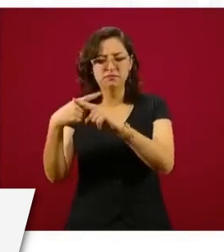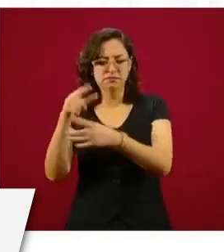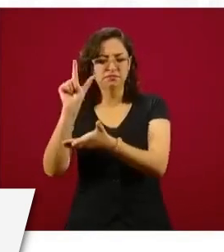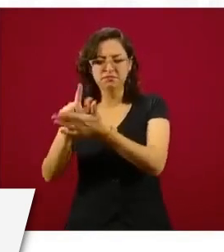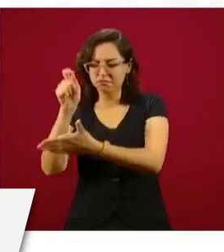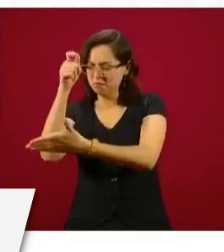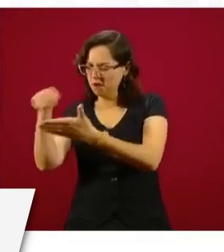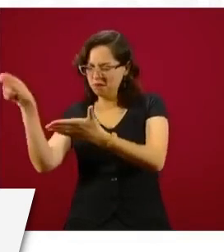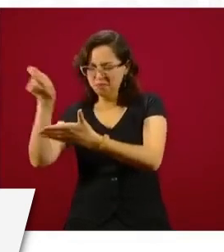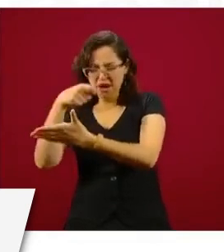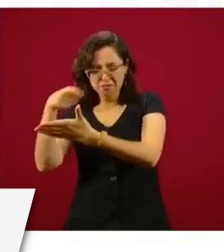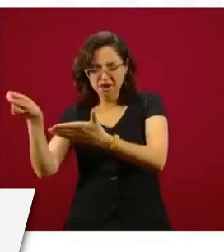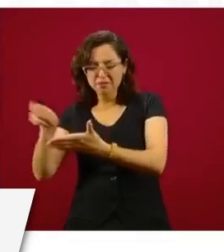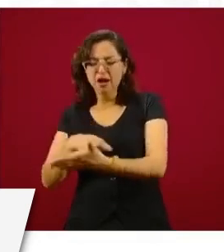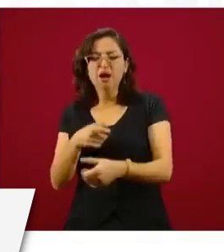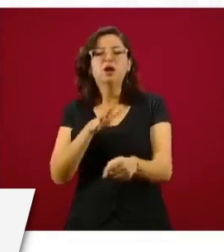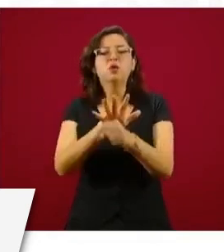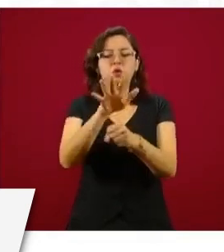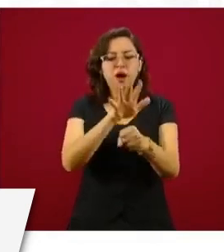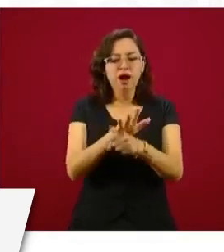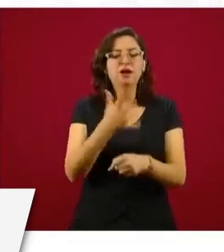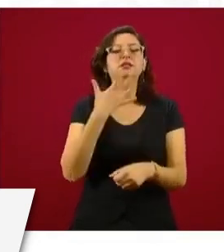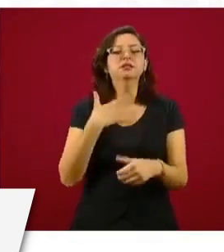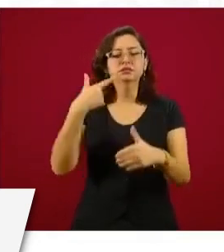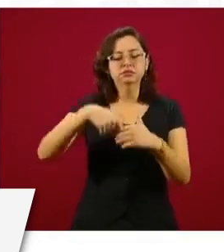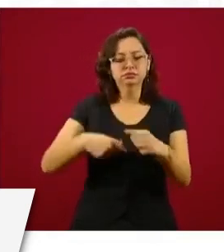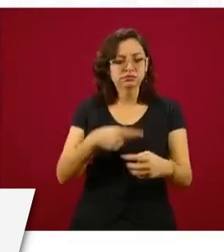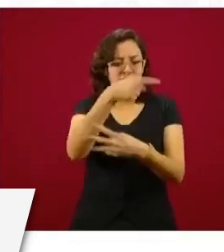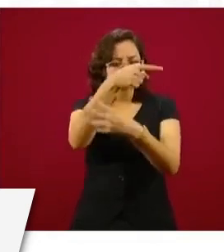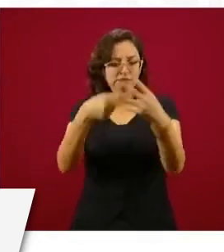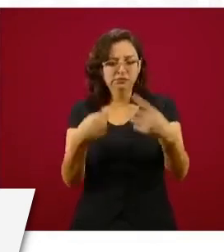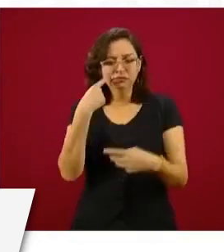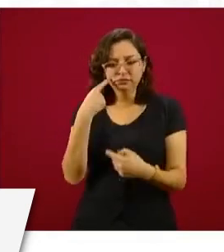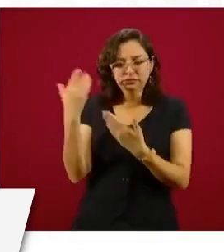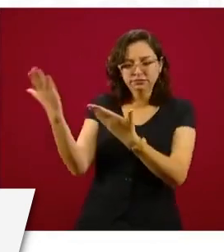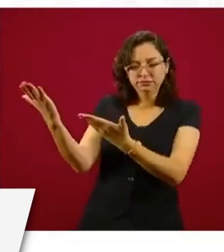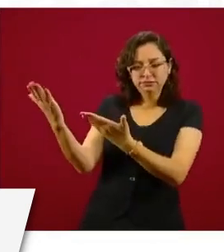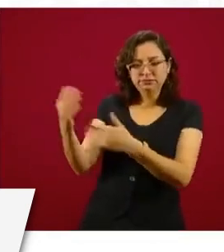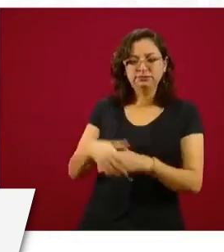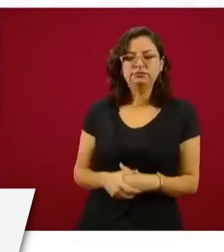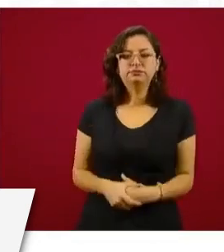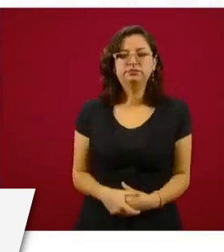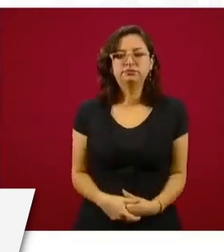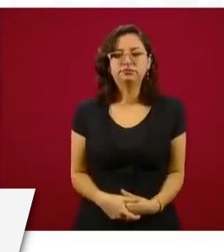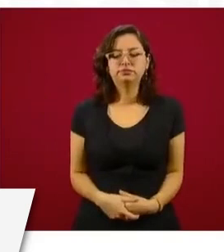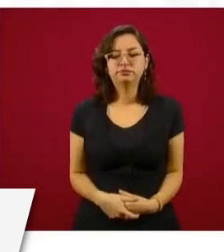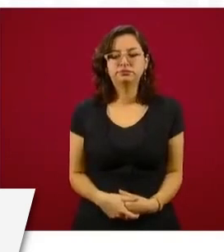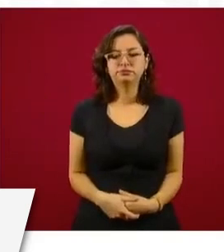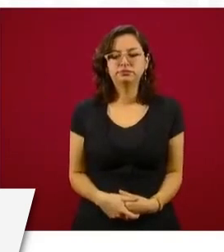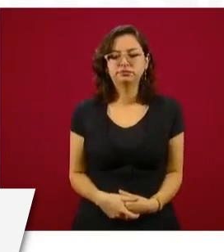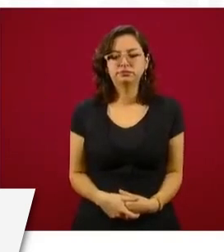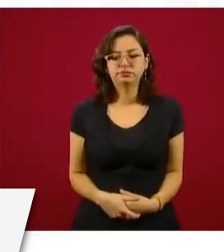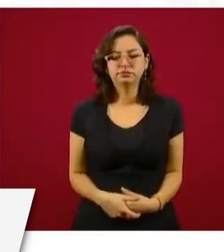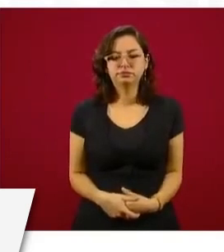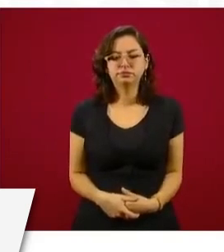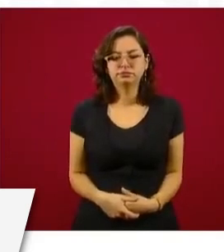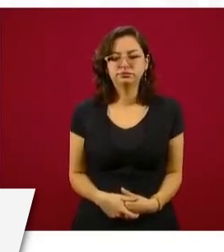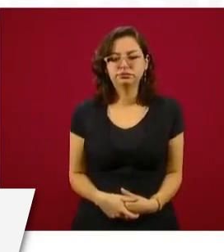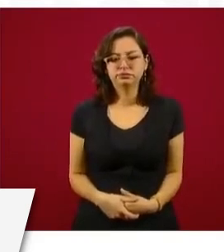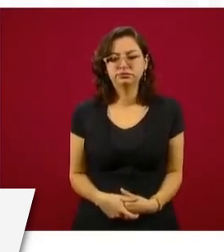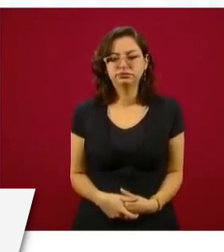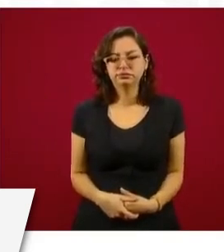Es Servicio Los Lagos en Jalostotitlán, Jalisco, Servicio Estrella del Sur en Villa de Álvarez, Colima, Mónica y Sergio